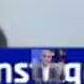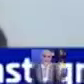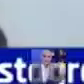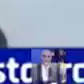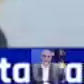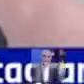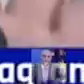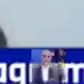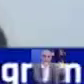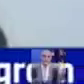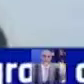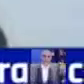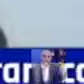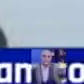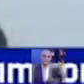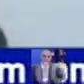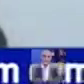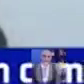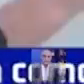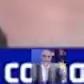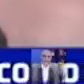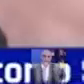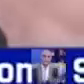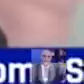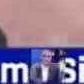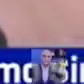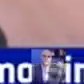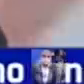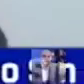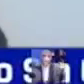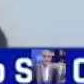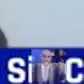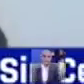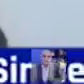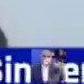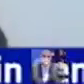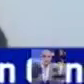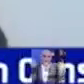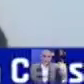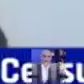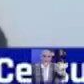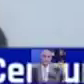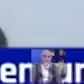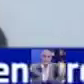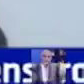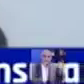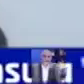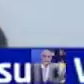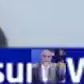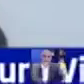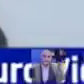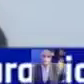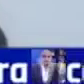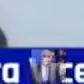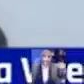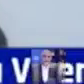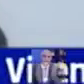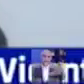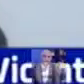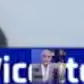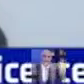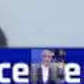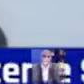ser el fiscal, no quise, pero toma una curul en el Senado que